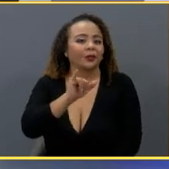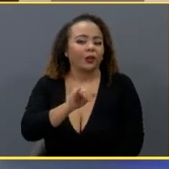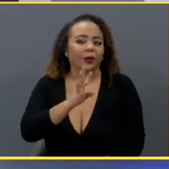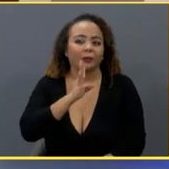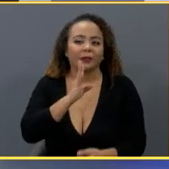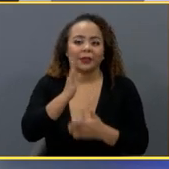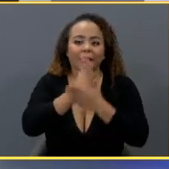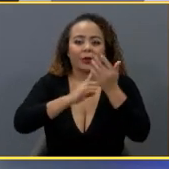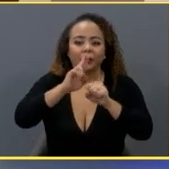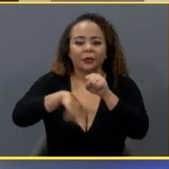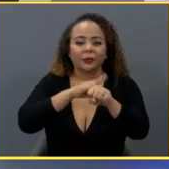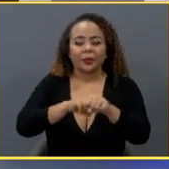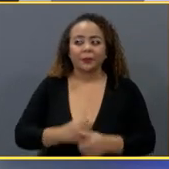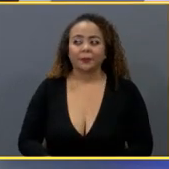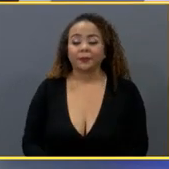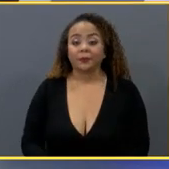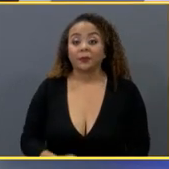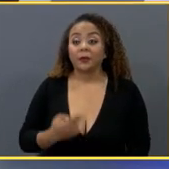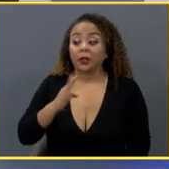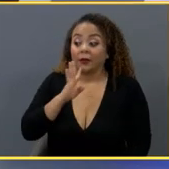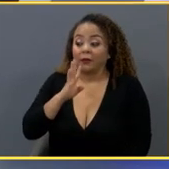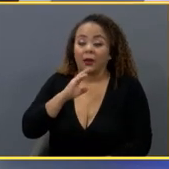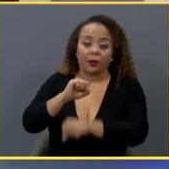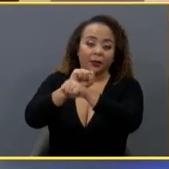Es algo natural. Es lo que hemos hablado del clásico.